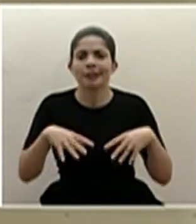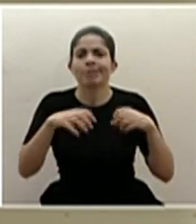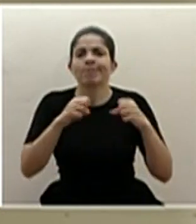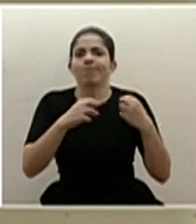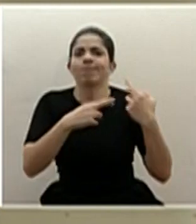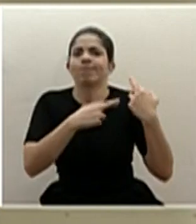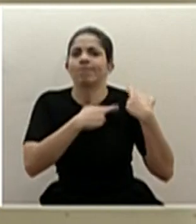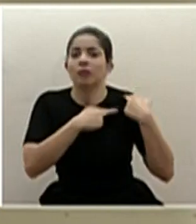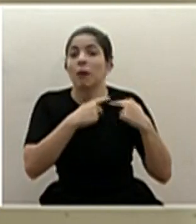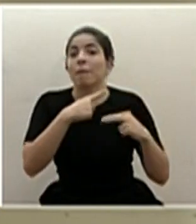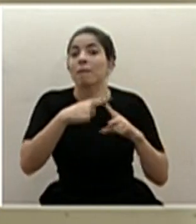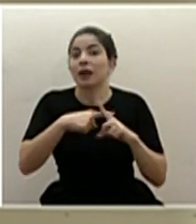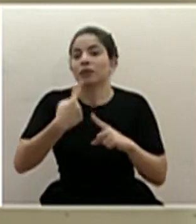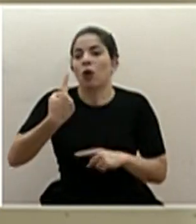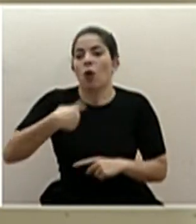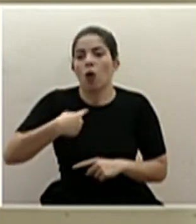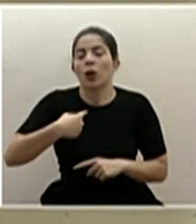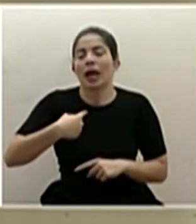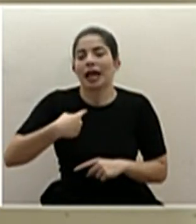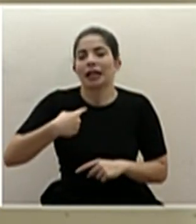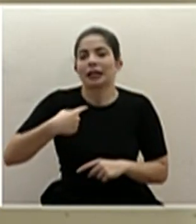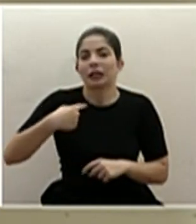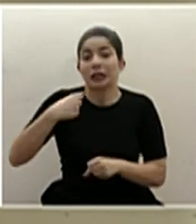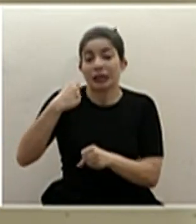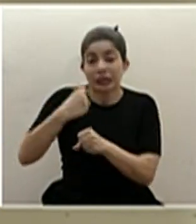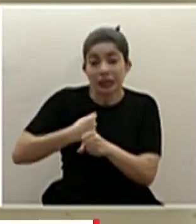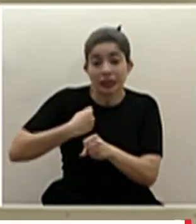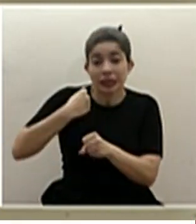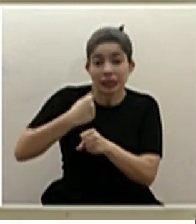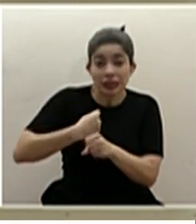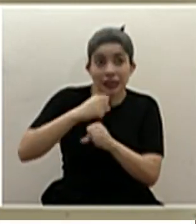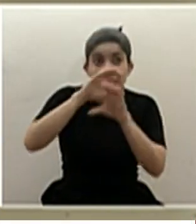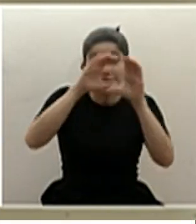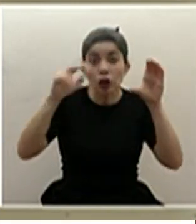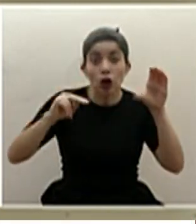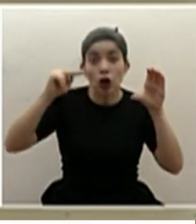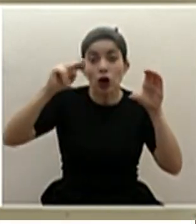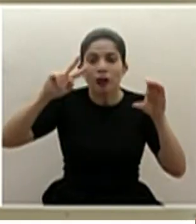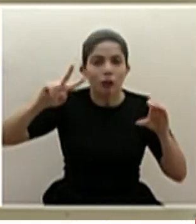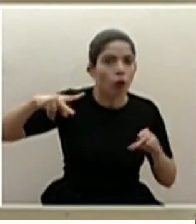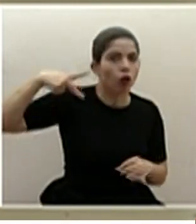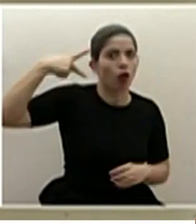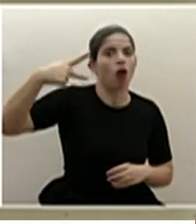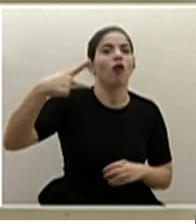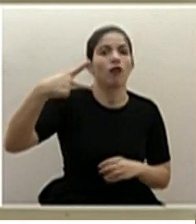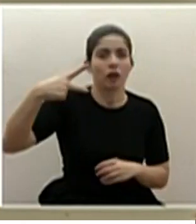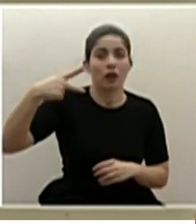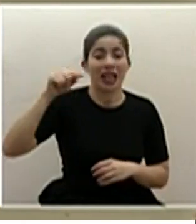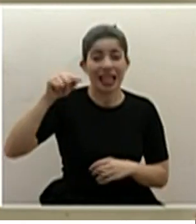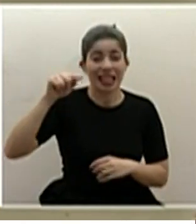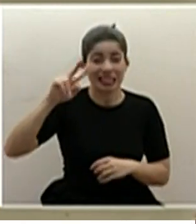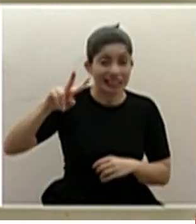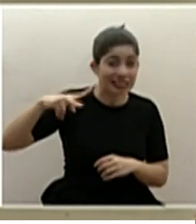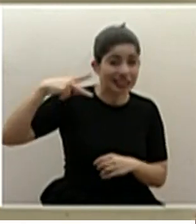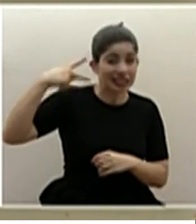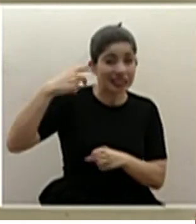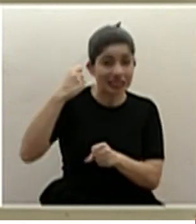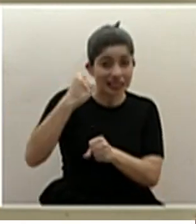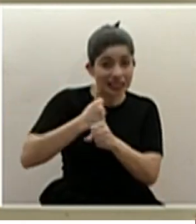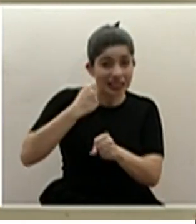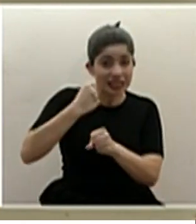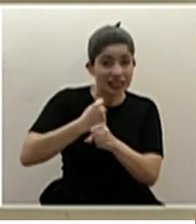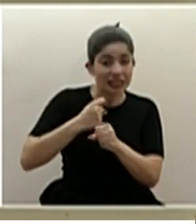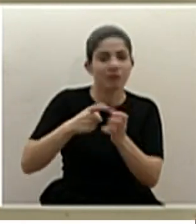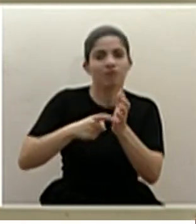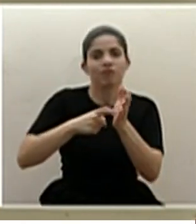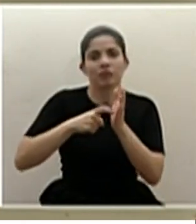la obligación de reforzar el trabajo que estamos haciendo en la zona norte. Ese reforzamiento de trabajo, que